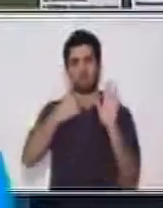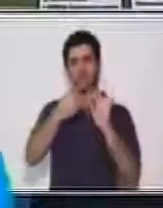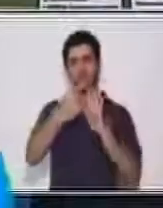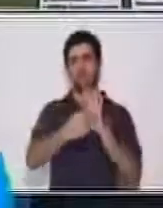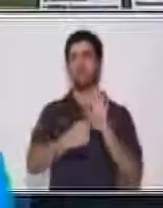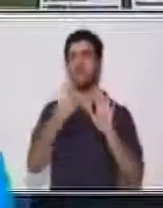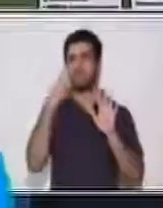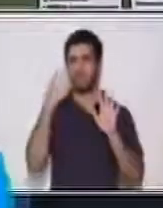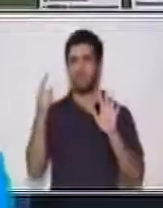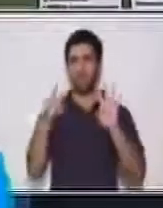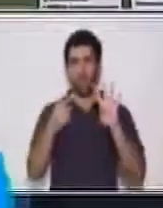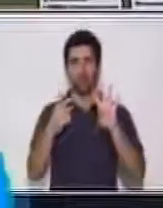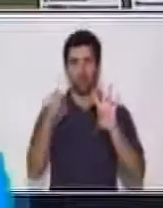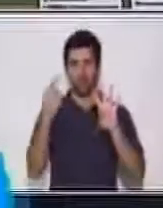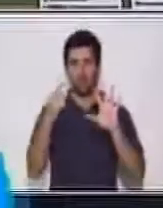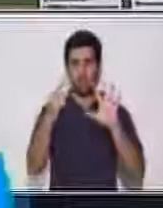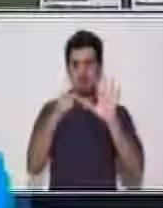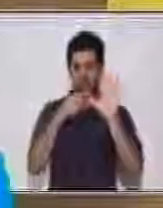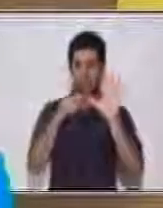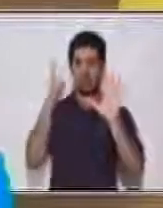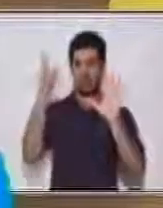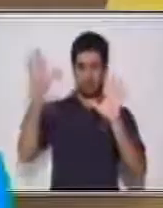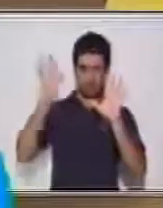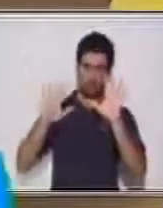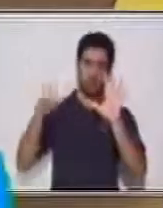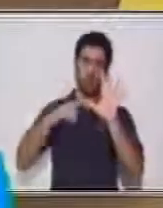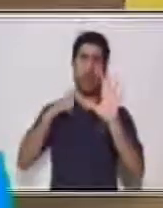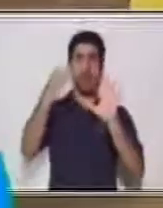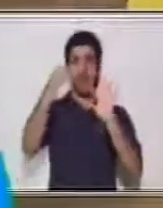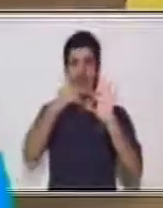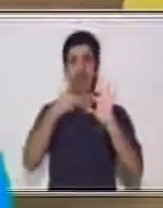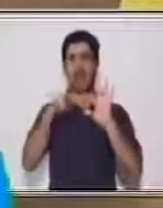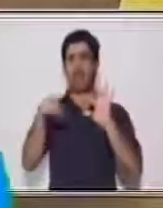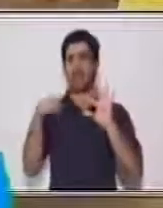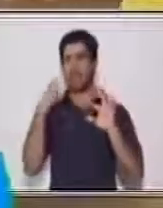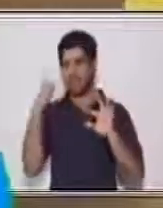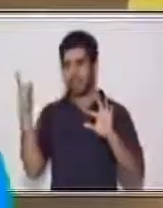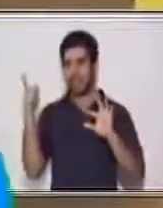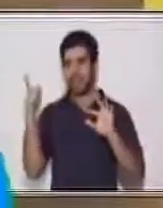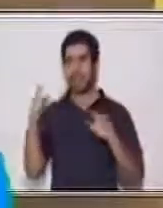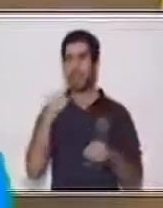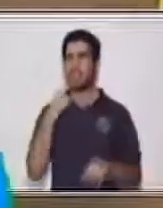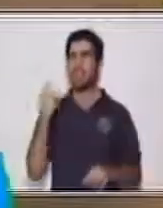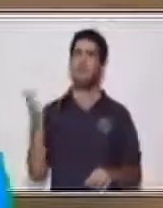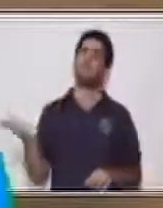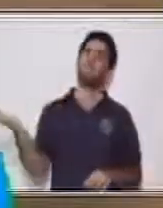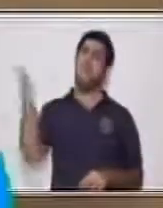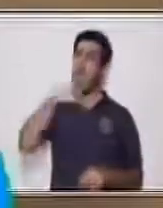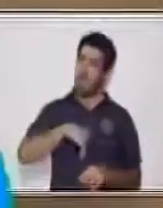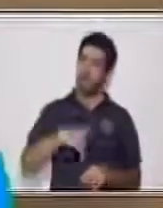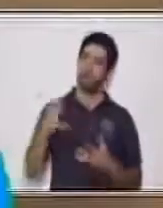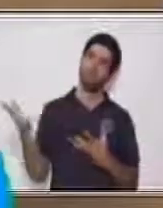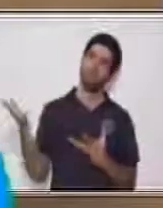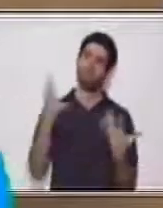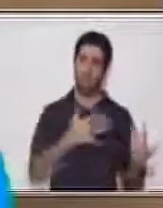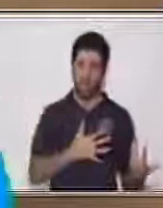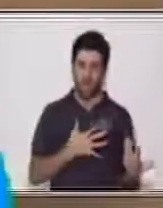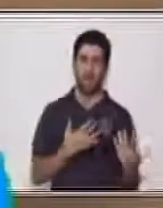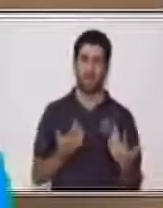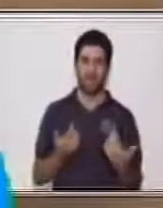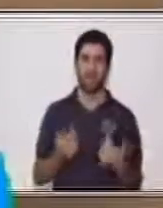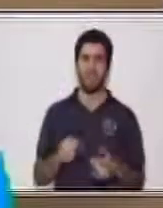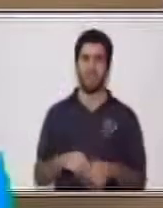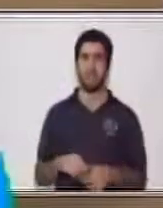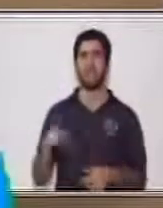similares? ¿Cuál podría ser de tipo coloquial? Exacto, es este ejemplo, en donde dice, vengan pues, mucha. Si